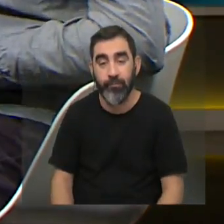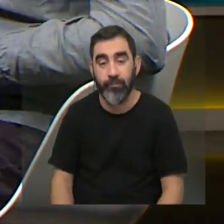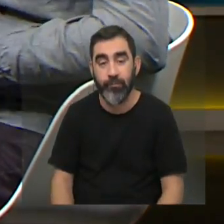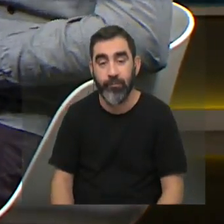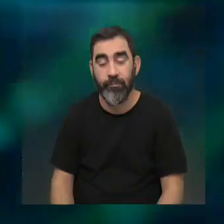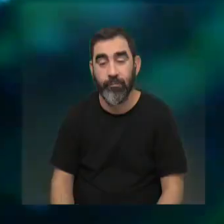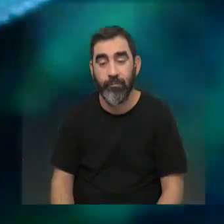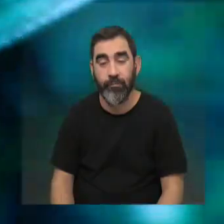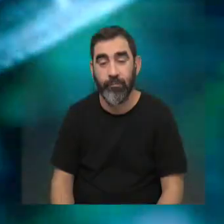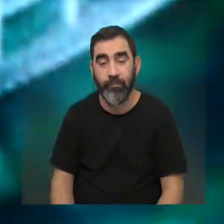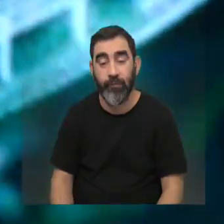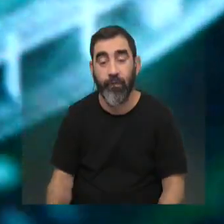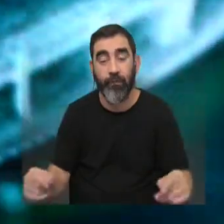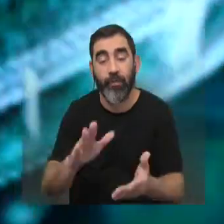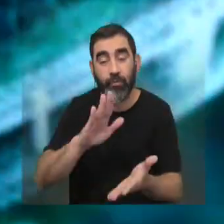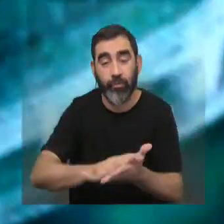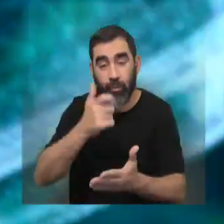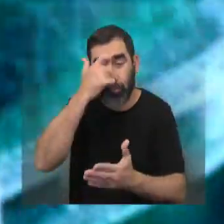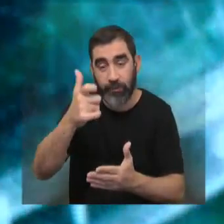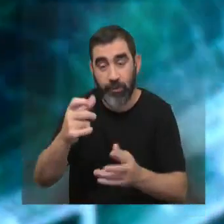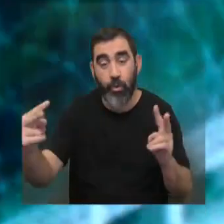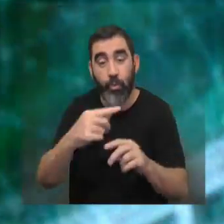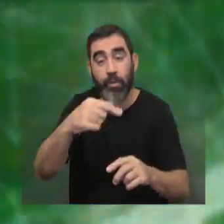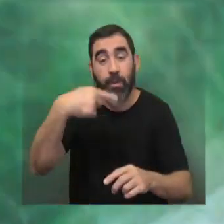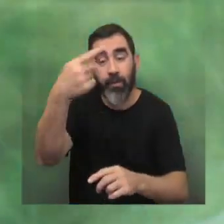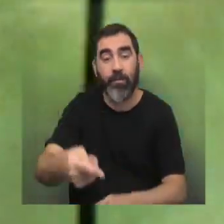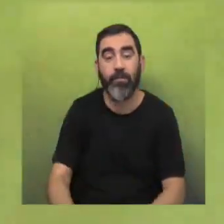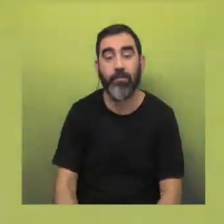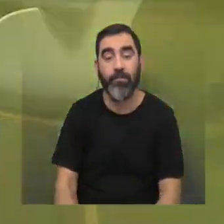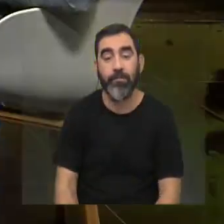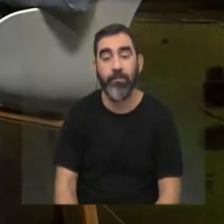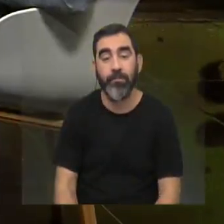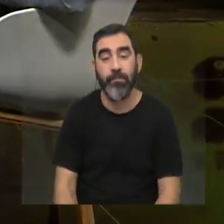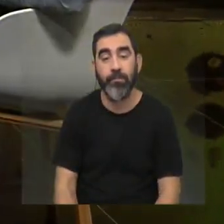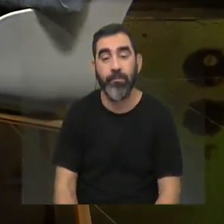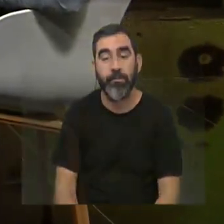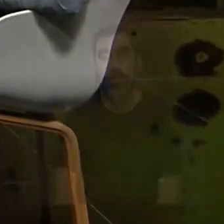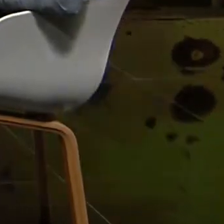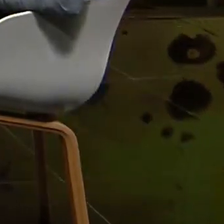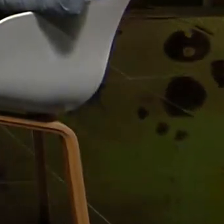Muchas gracias. Cerramos nuestro programa de hoy y nos vemos la semana que viene.